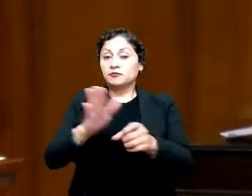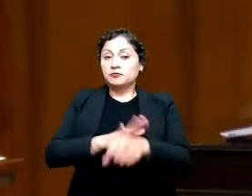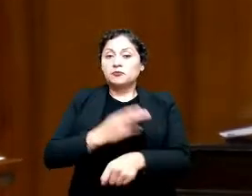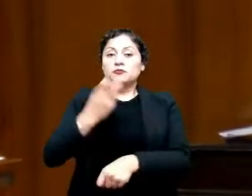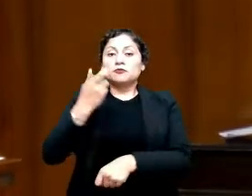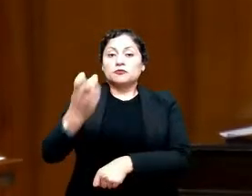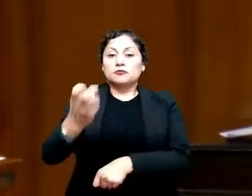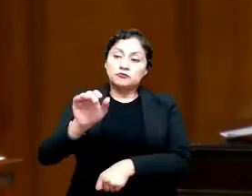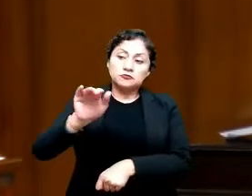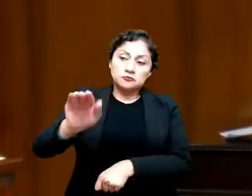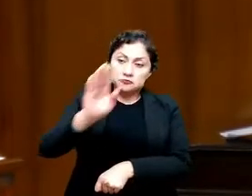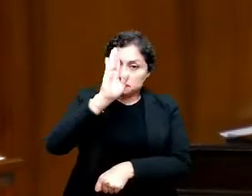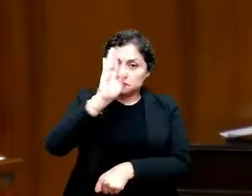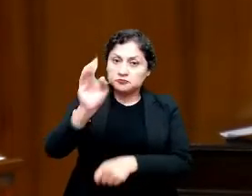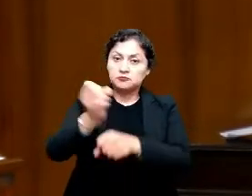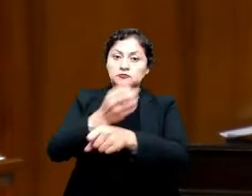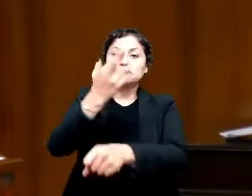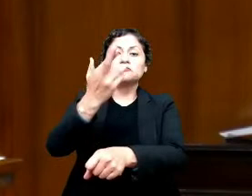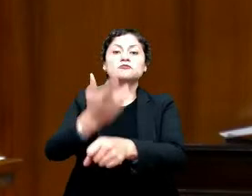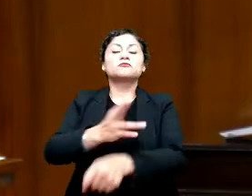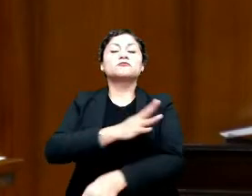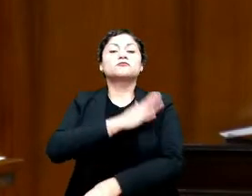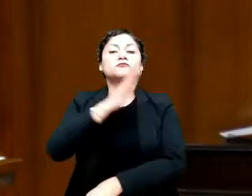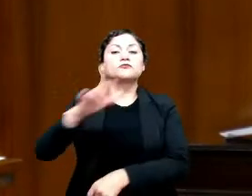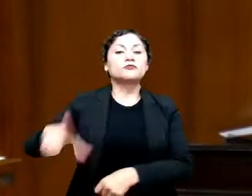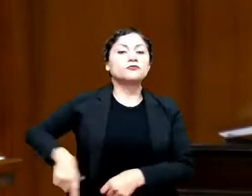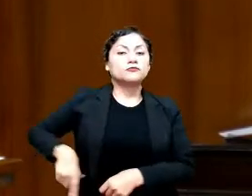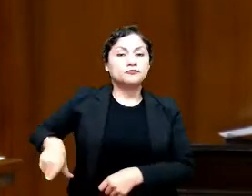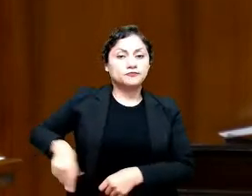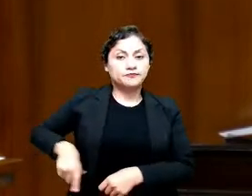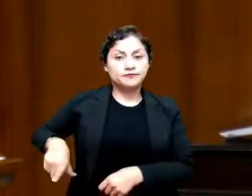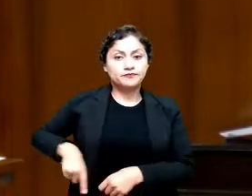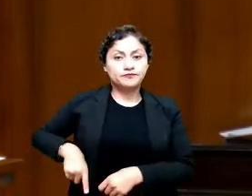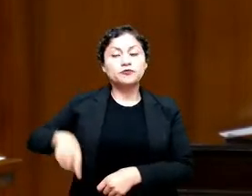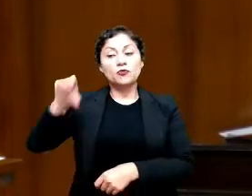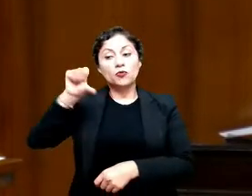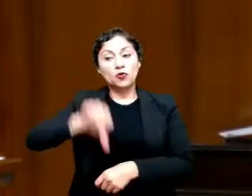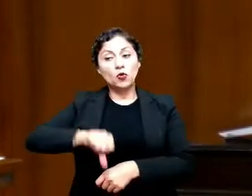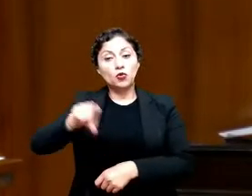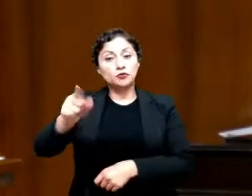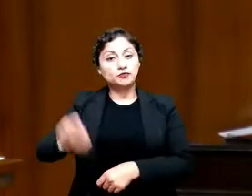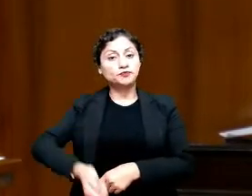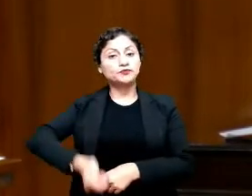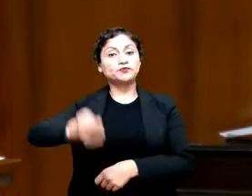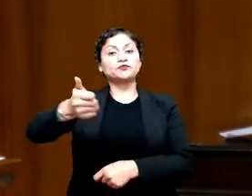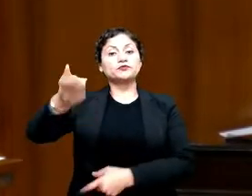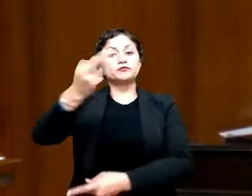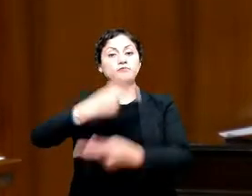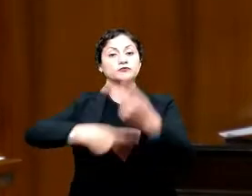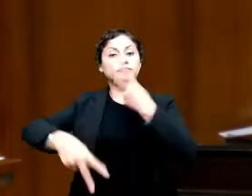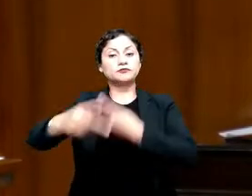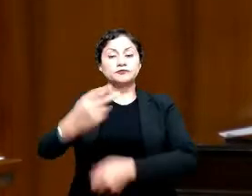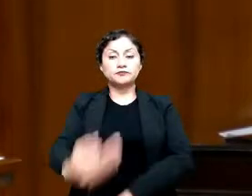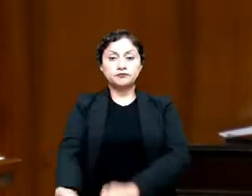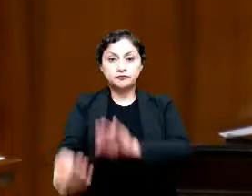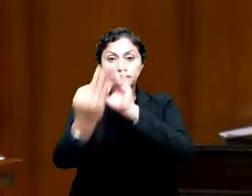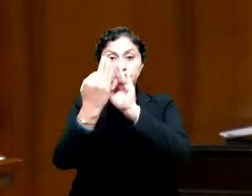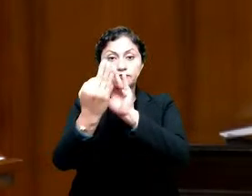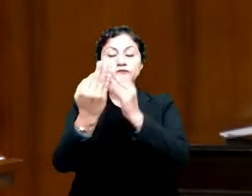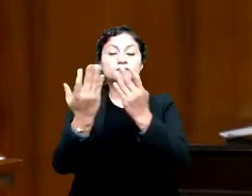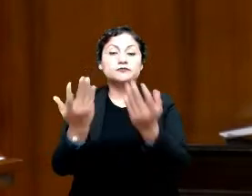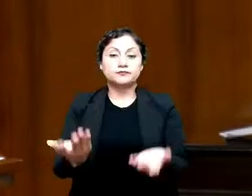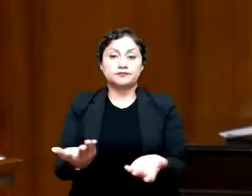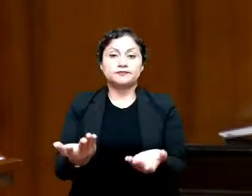secretario general de Gobierno, usted comienza hoy estas comparecencias y una de las